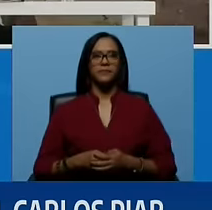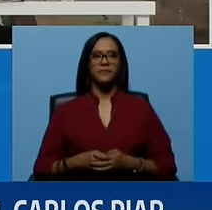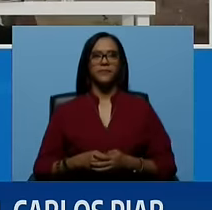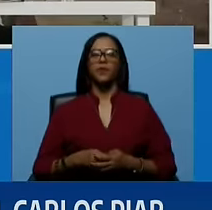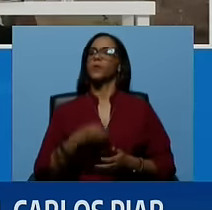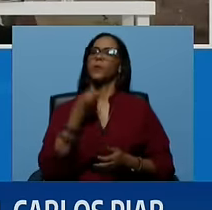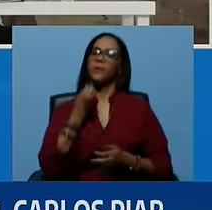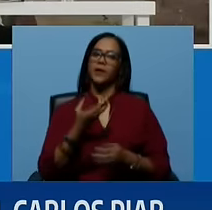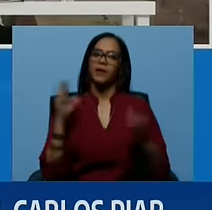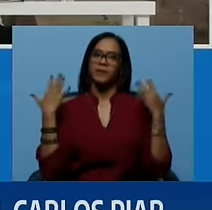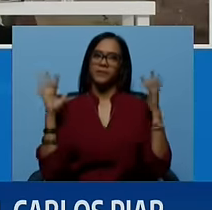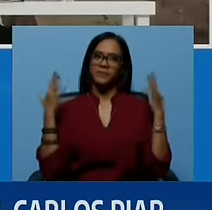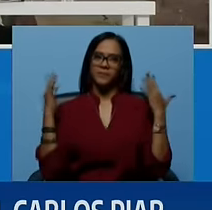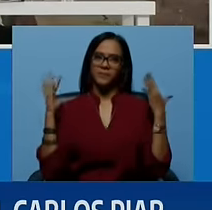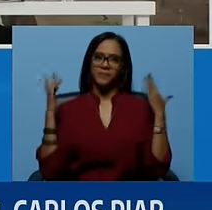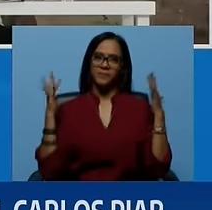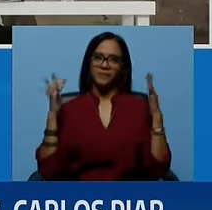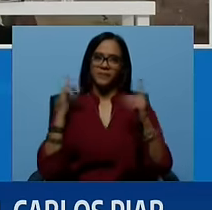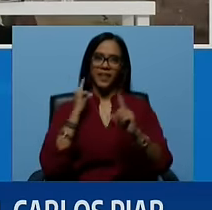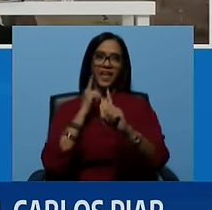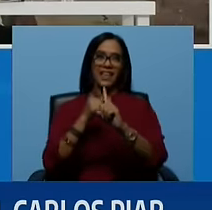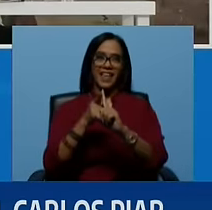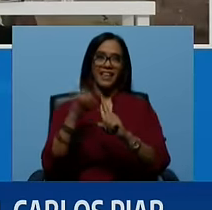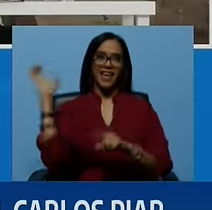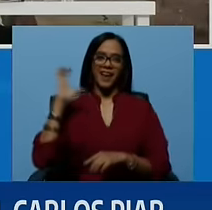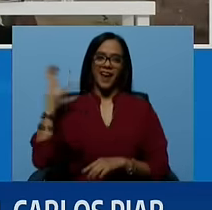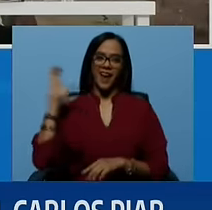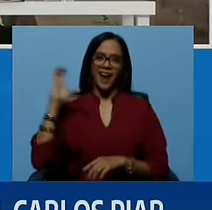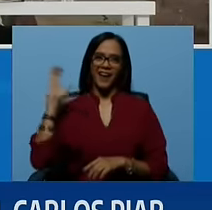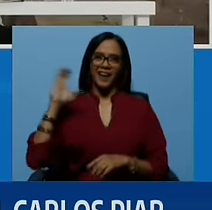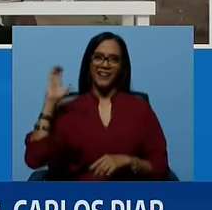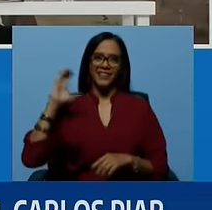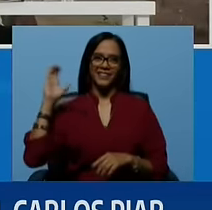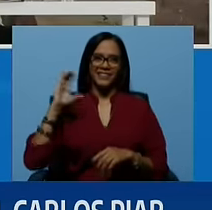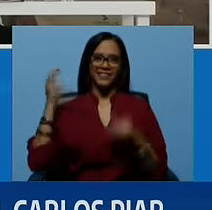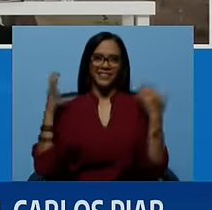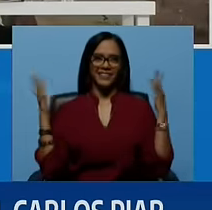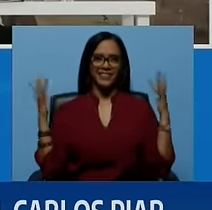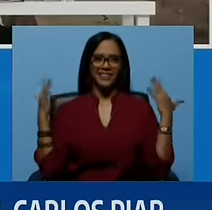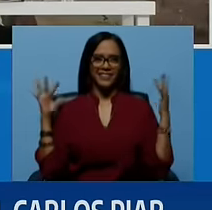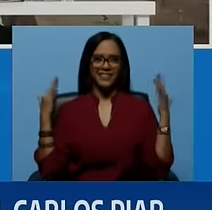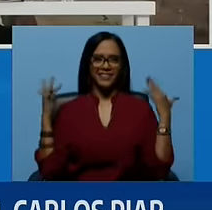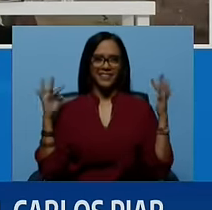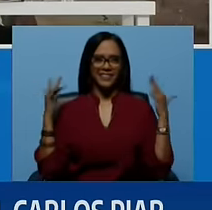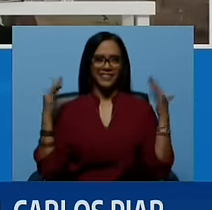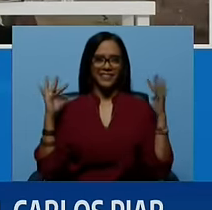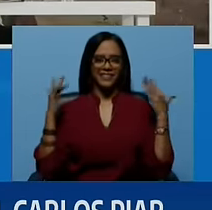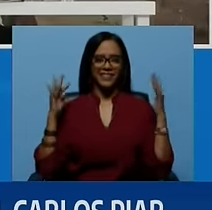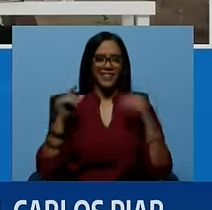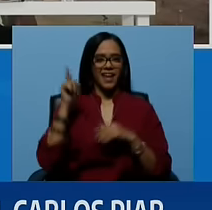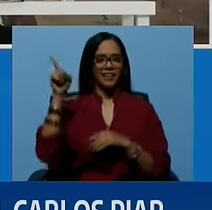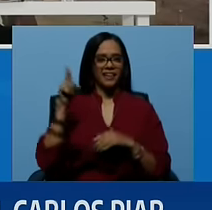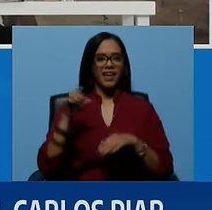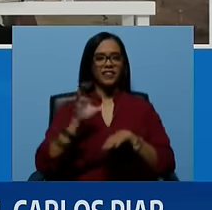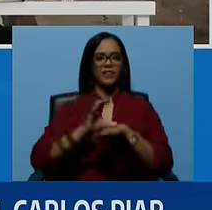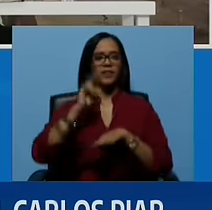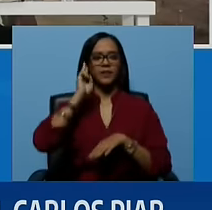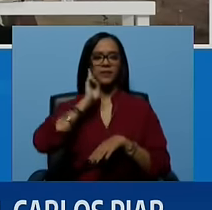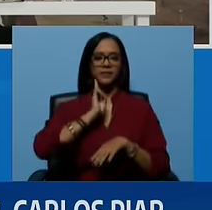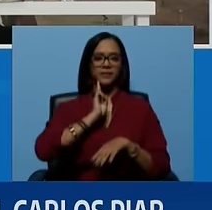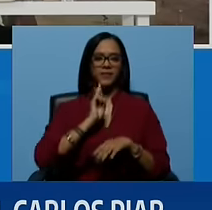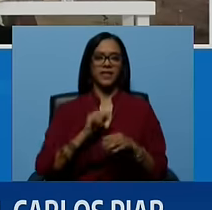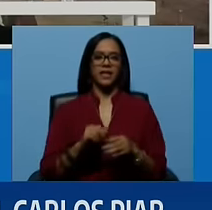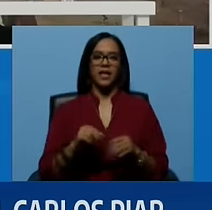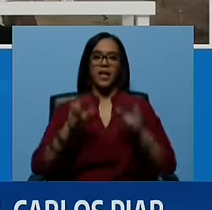aplauso desde Caracas allá en Ciudad guayana la